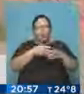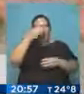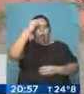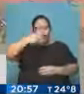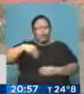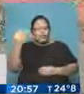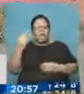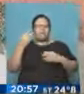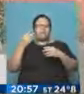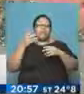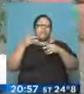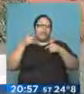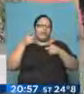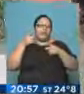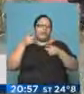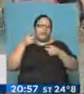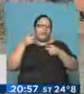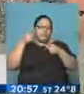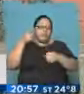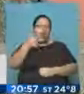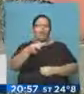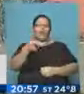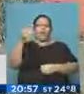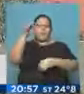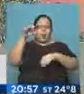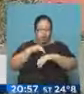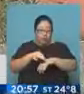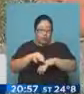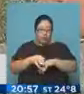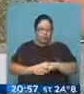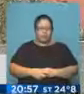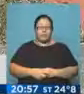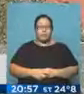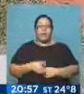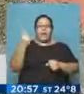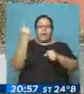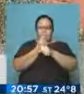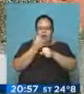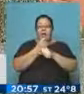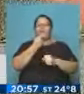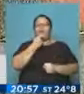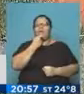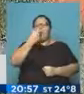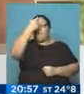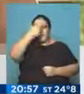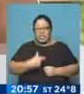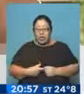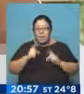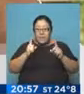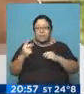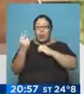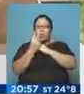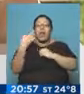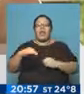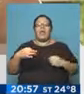para combatir el vector. Básicamente 2 cosas. La primera cosa que me previene en lo individual absolutamente es tener